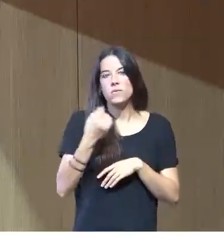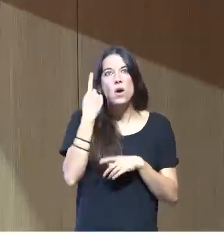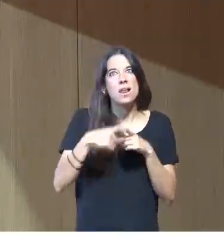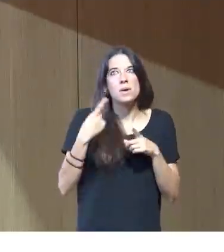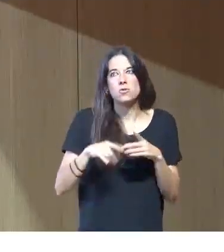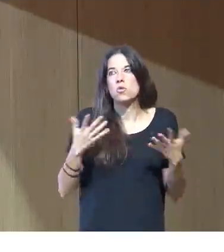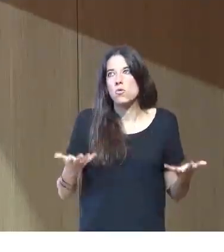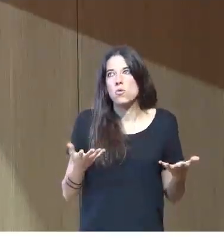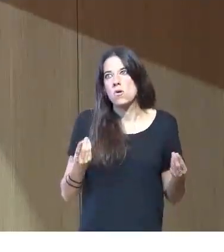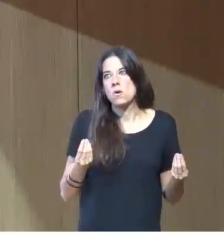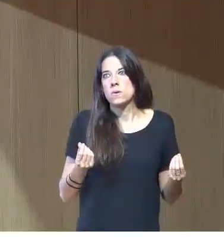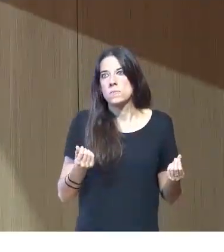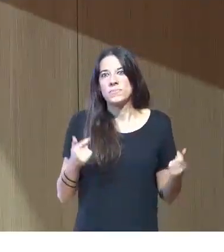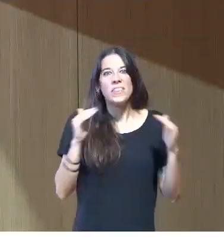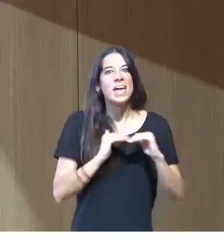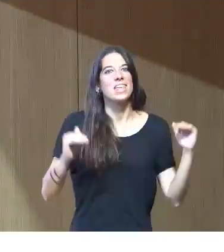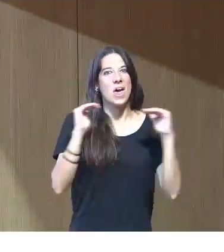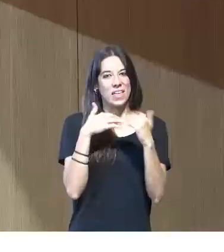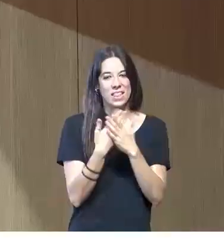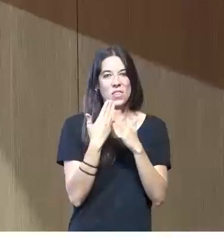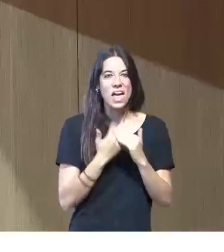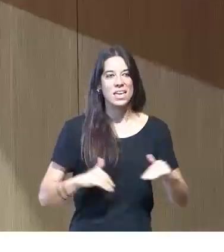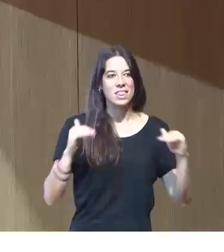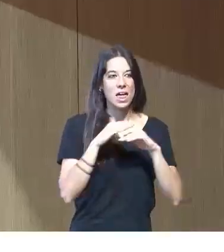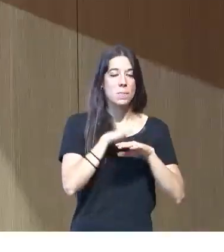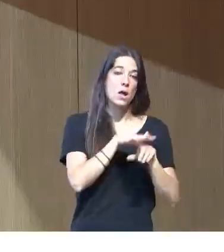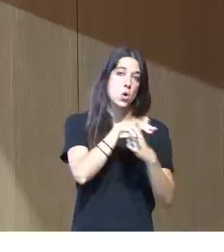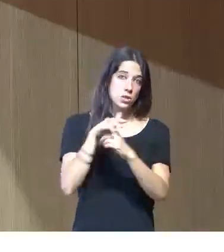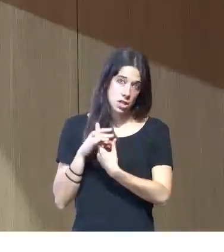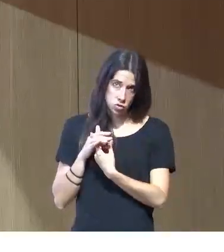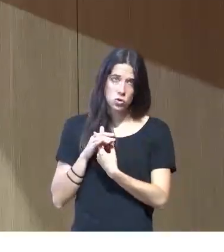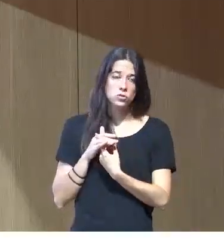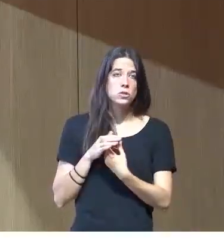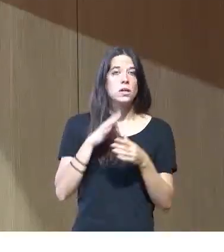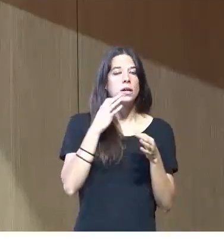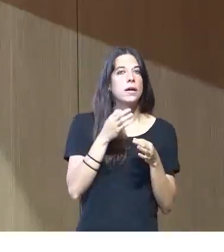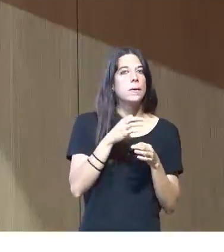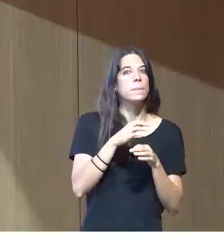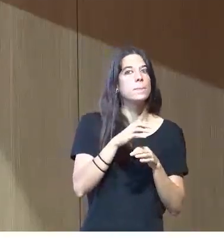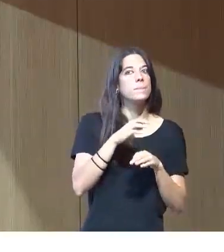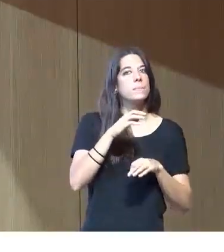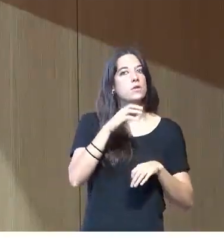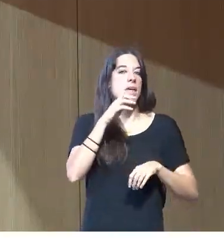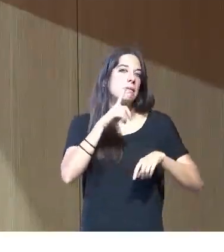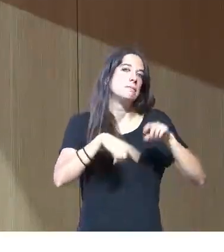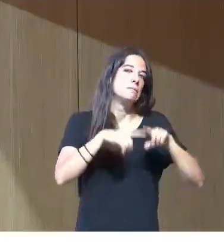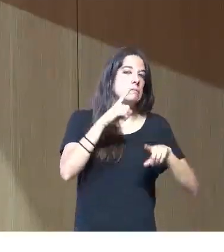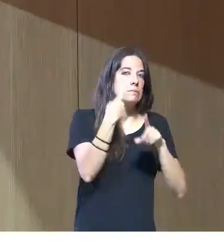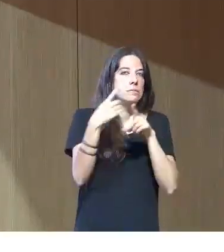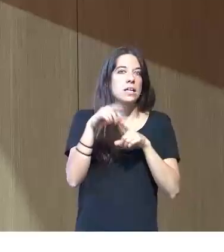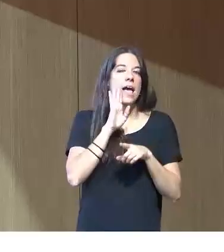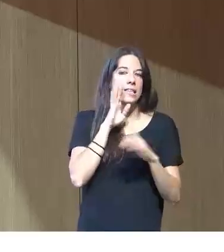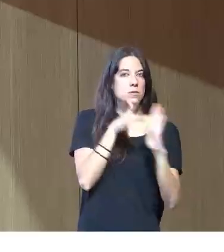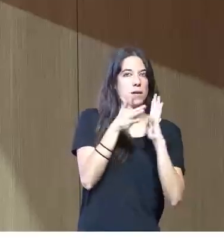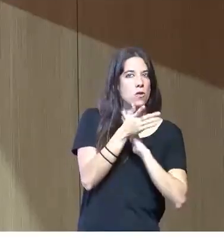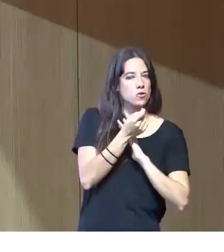de equidad para aquellos contextos en los cuales estos determinismos que hemos planteado son complejos